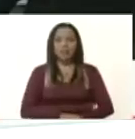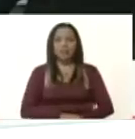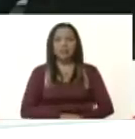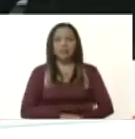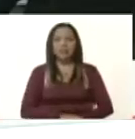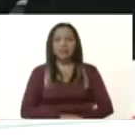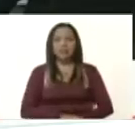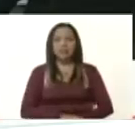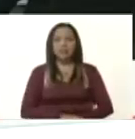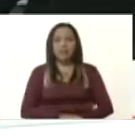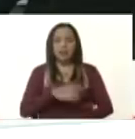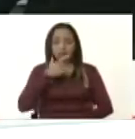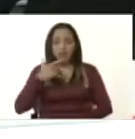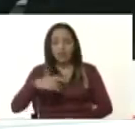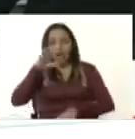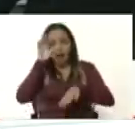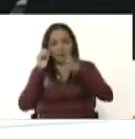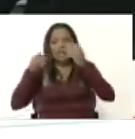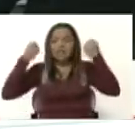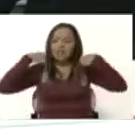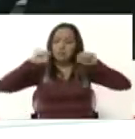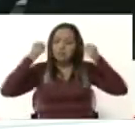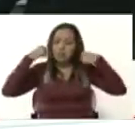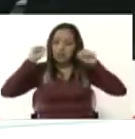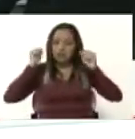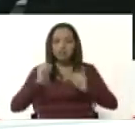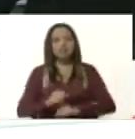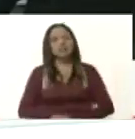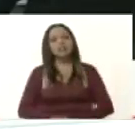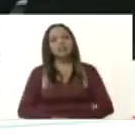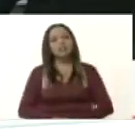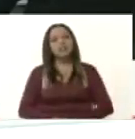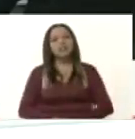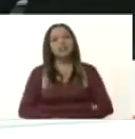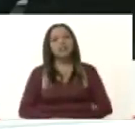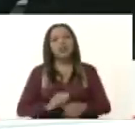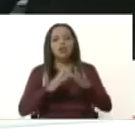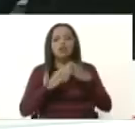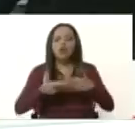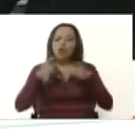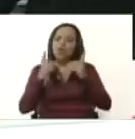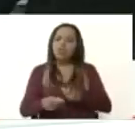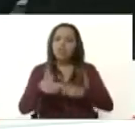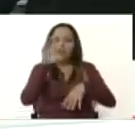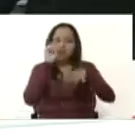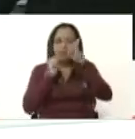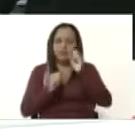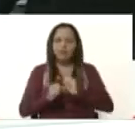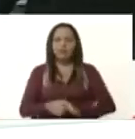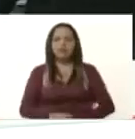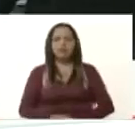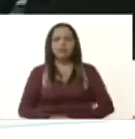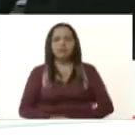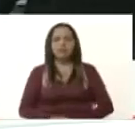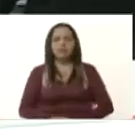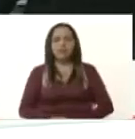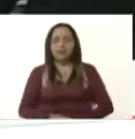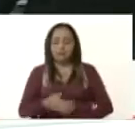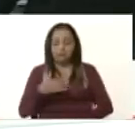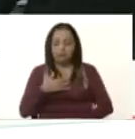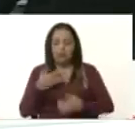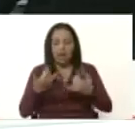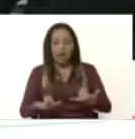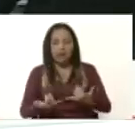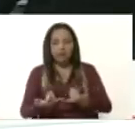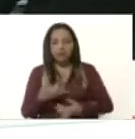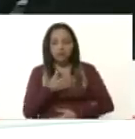La gente aprende en la práctica. Todos debemos aprender. Ese es mi gran interés ahorita,